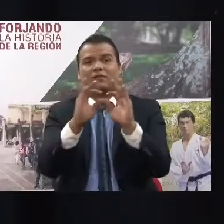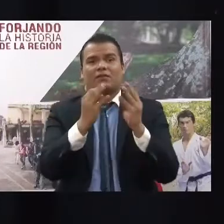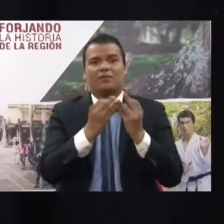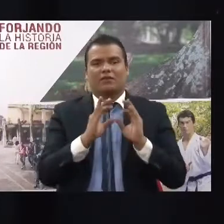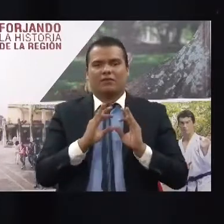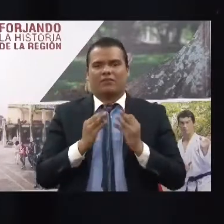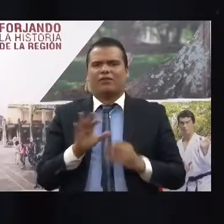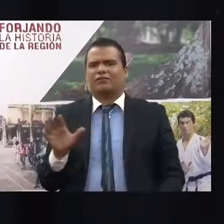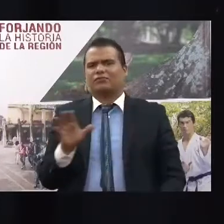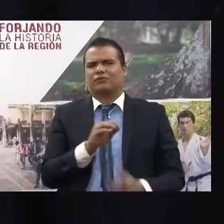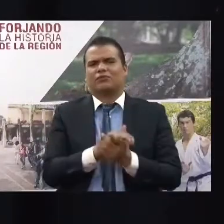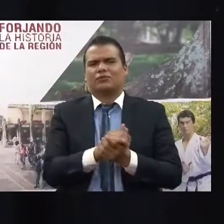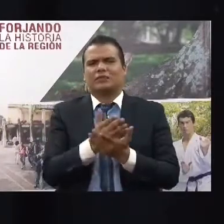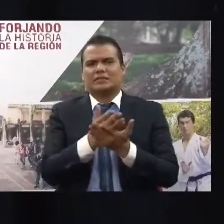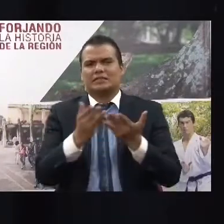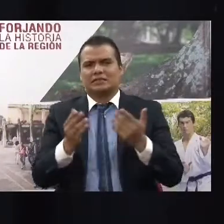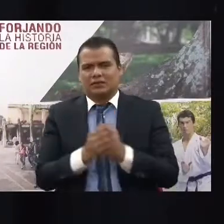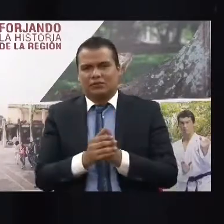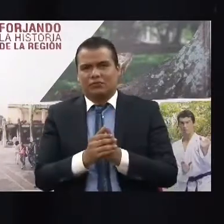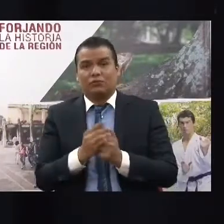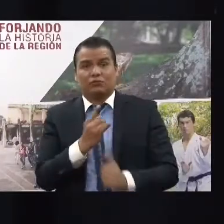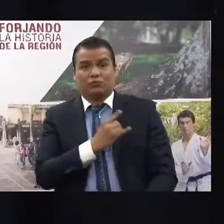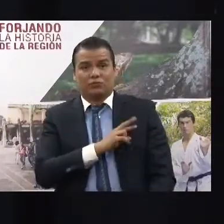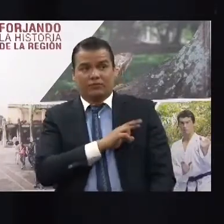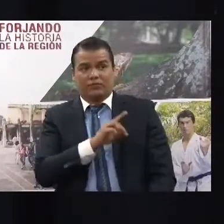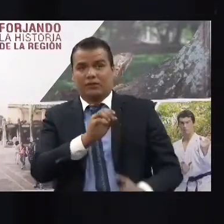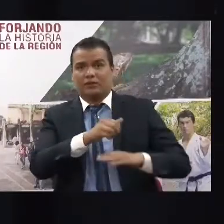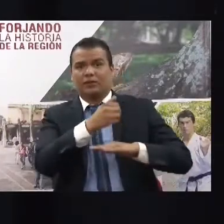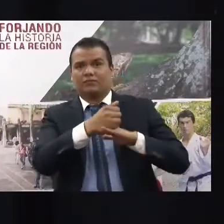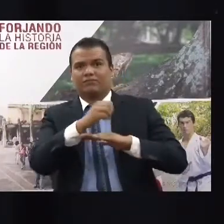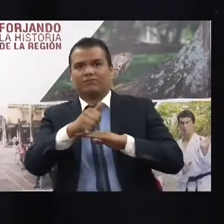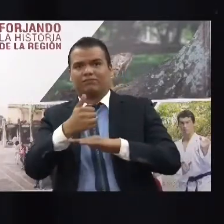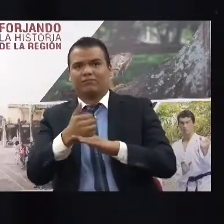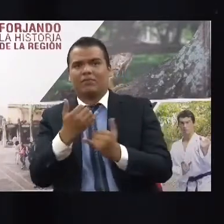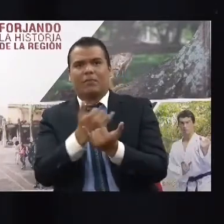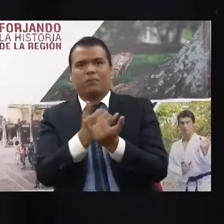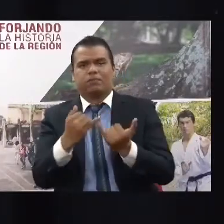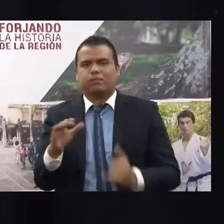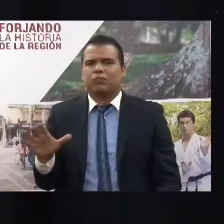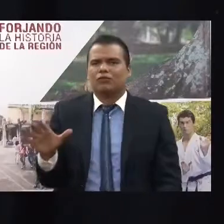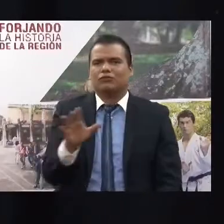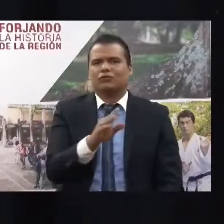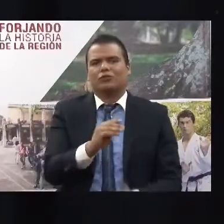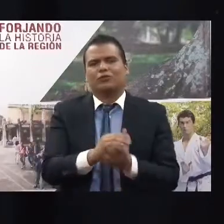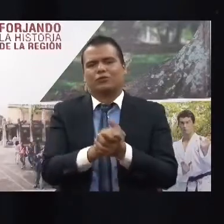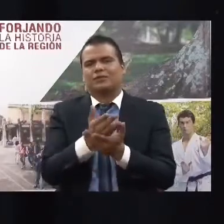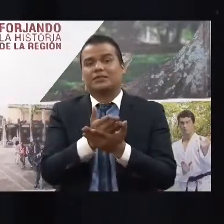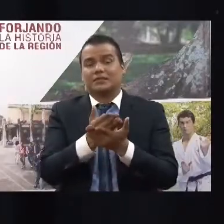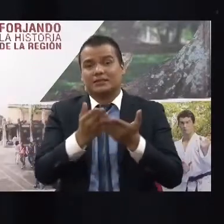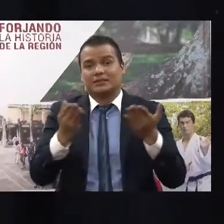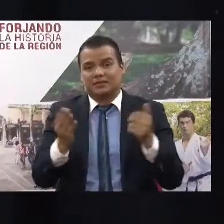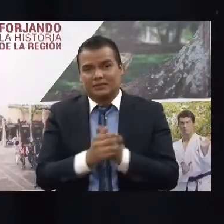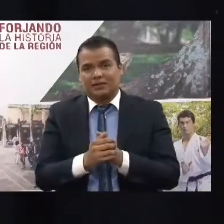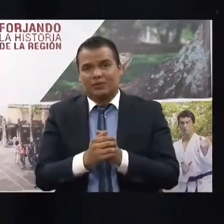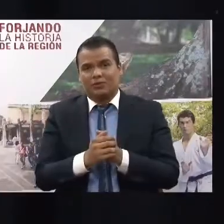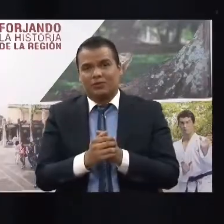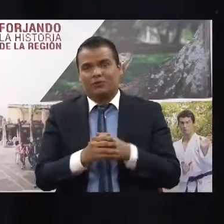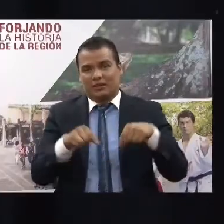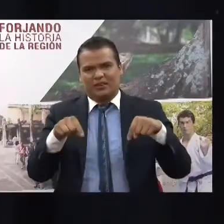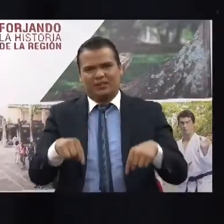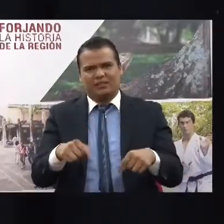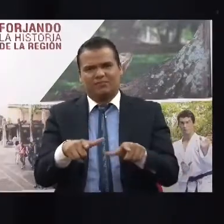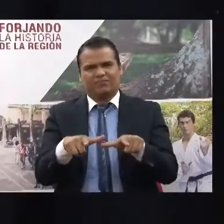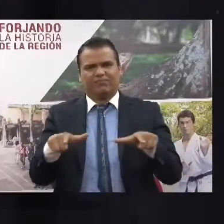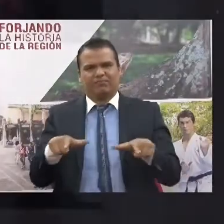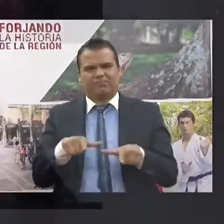reconocer a los directivos de nuestra universidad que se encuentran presentes aquí en el auditorio de la Facultad de